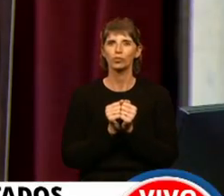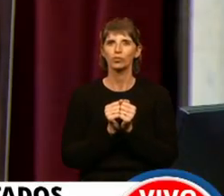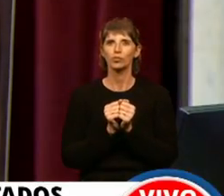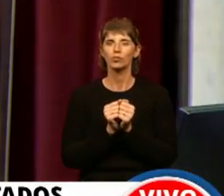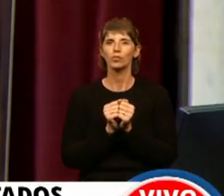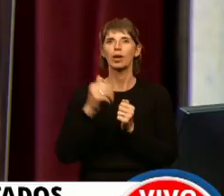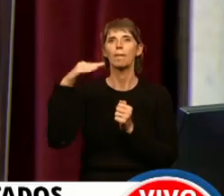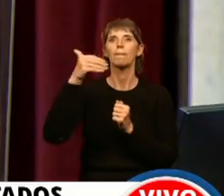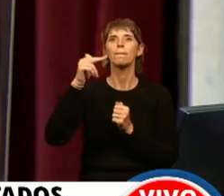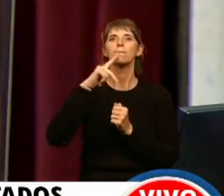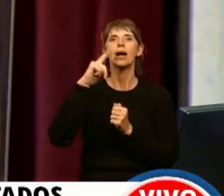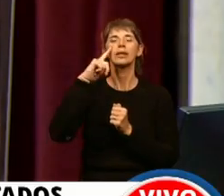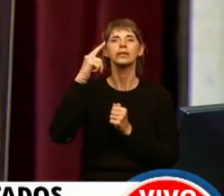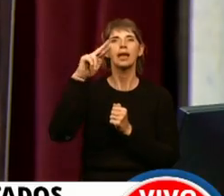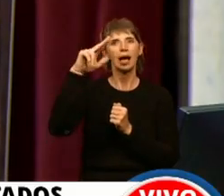luis martiarena